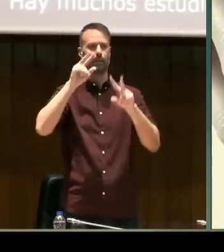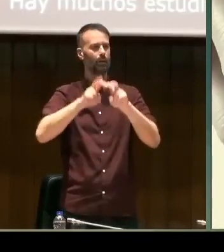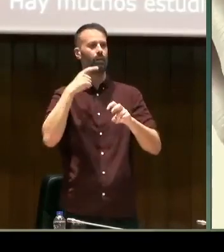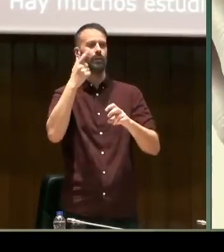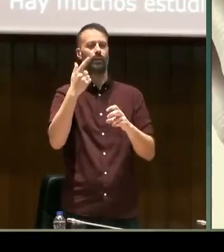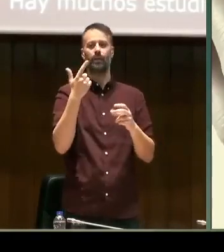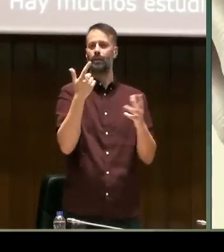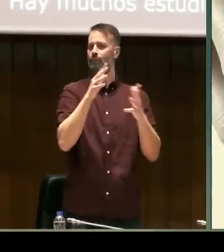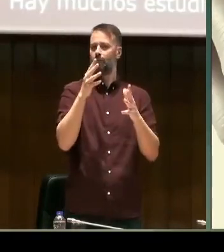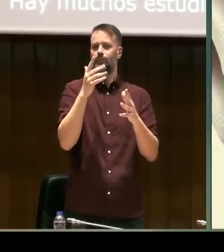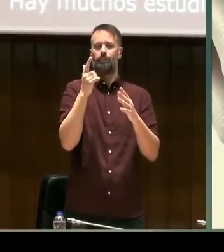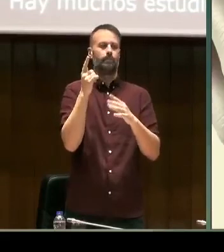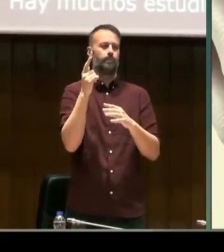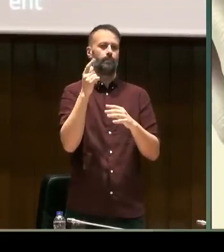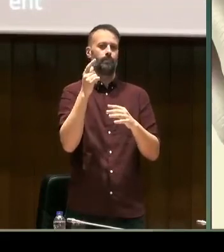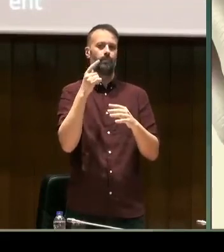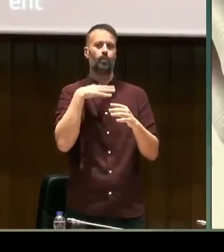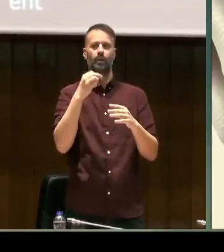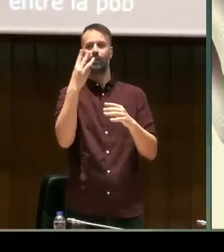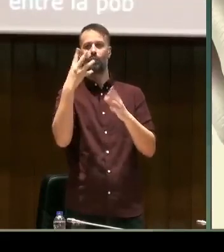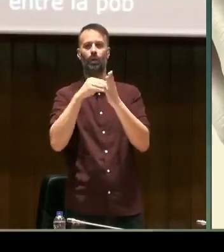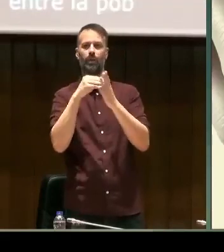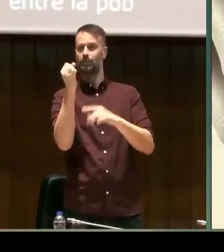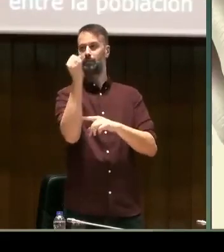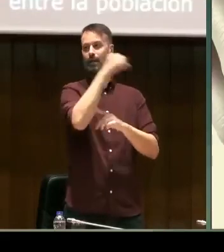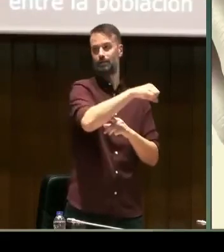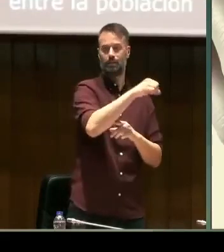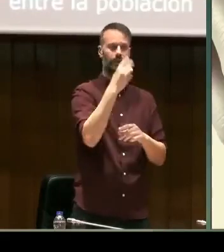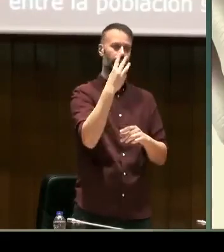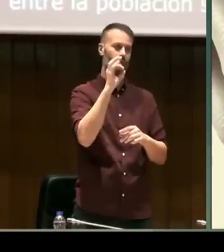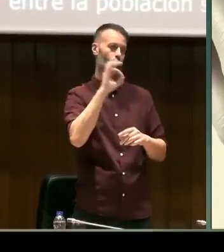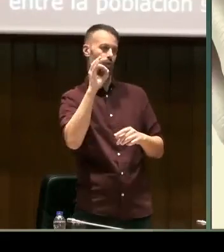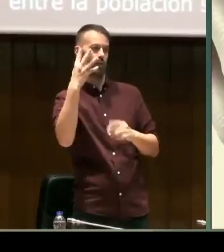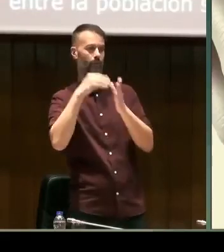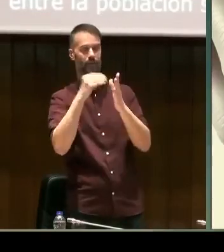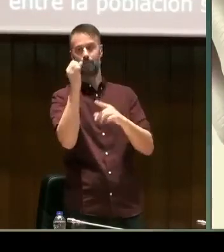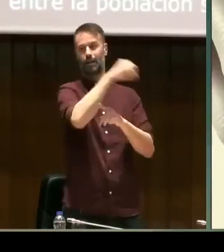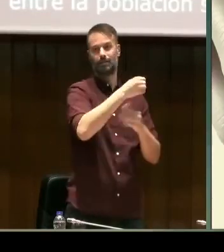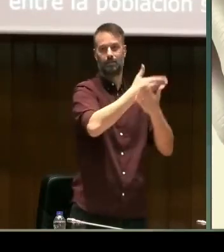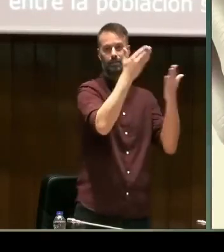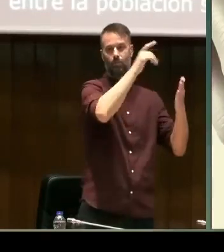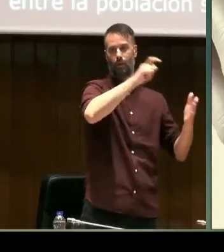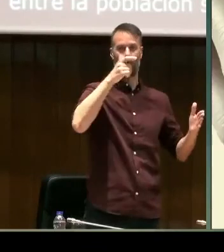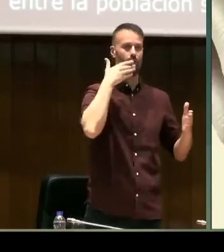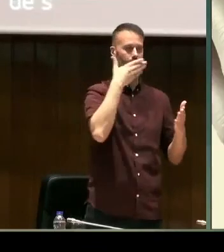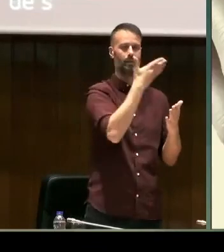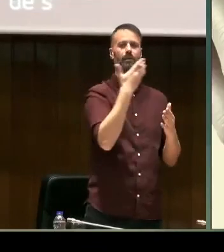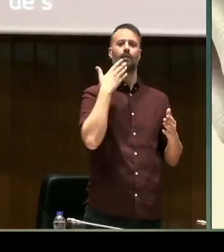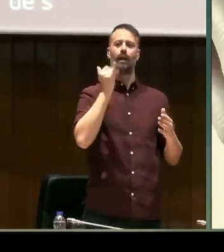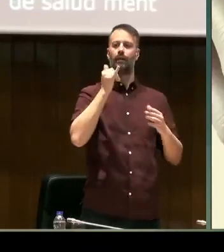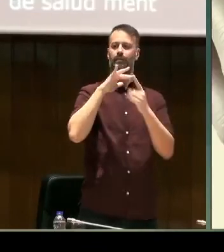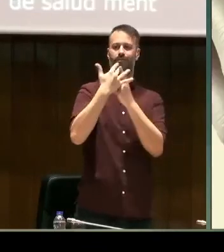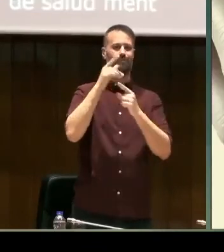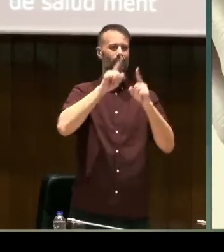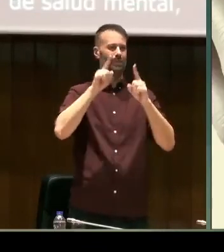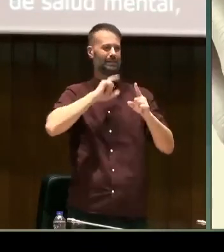discapacidad auditiva en España y en Europa, pues estas investigaciones dicen que incluso se triplica o se cuatriplican los problemas de este estilo